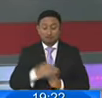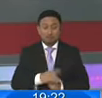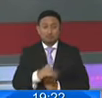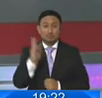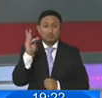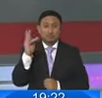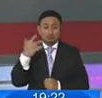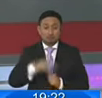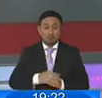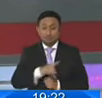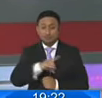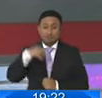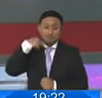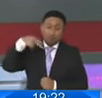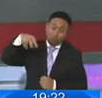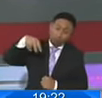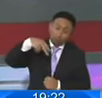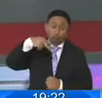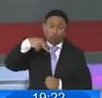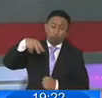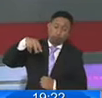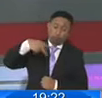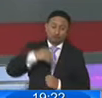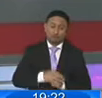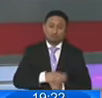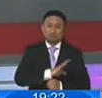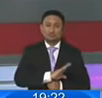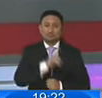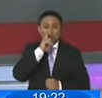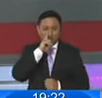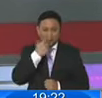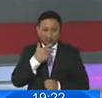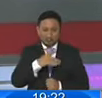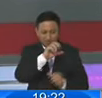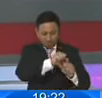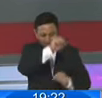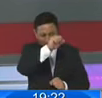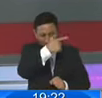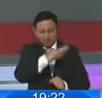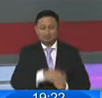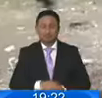estaba colgado cuando fueron descubiertos por los empleados de la hacienda en la que habitaba.